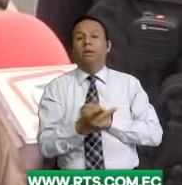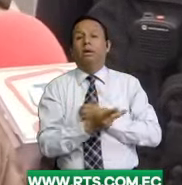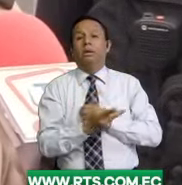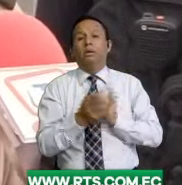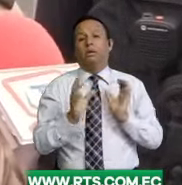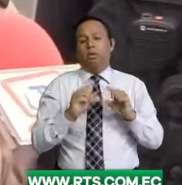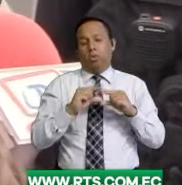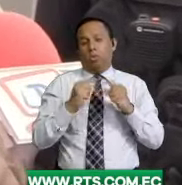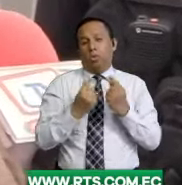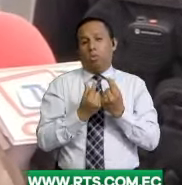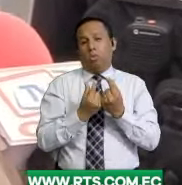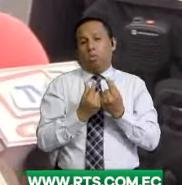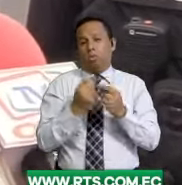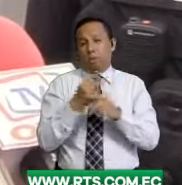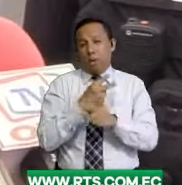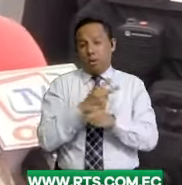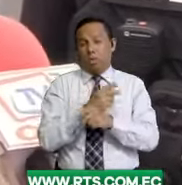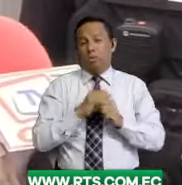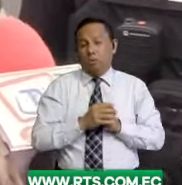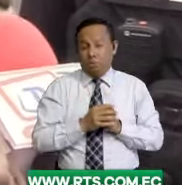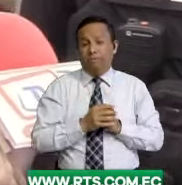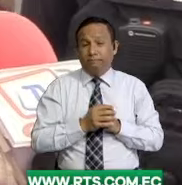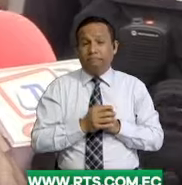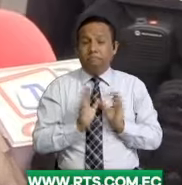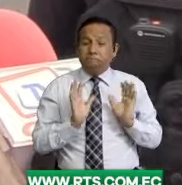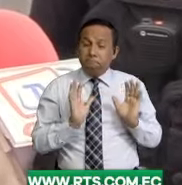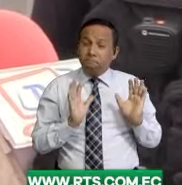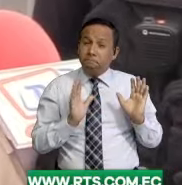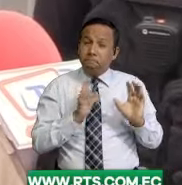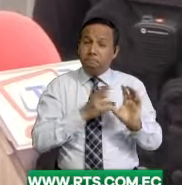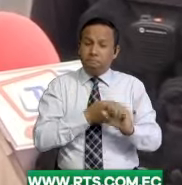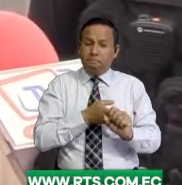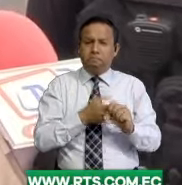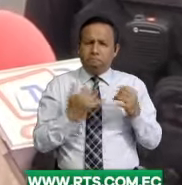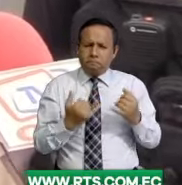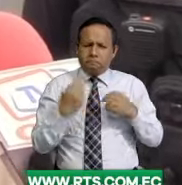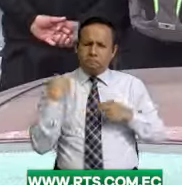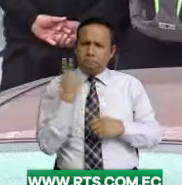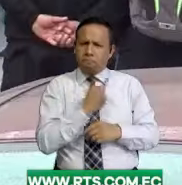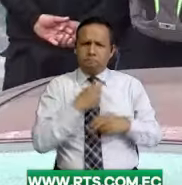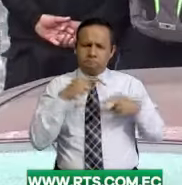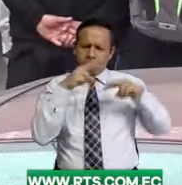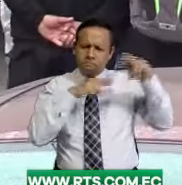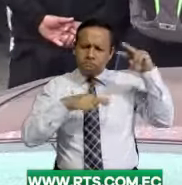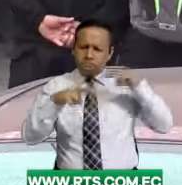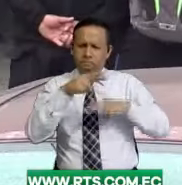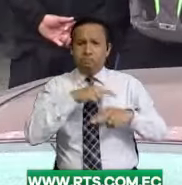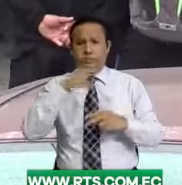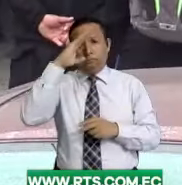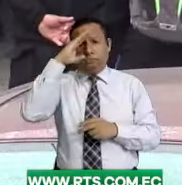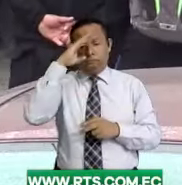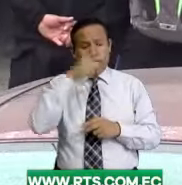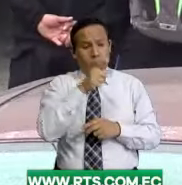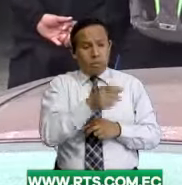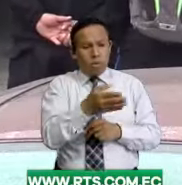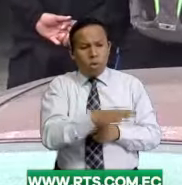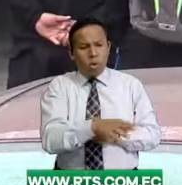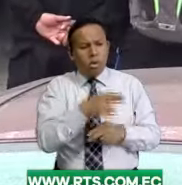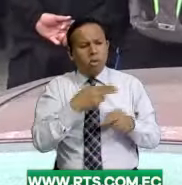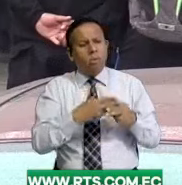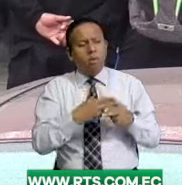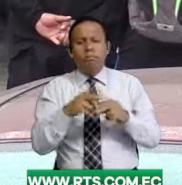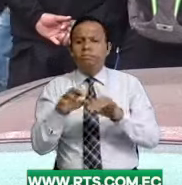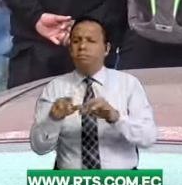GDO. Estamos ubicando todos los indicios posibles. La policía confirmó que el fallecido tenía un amplio